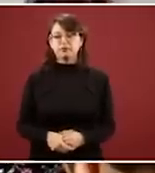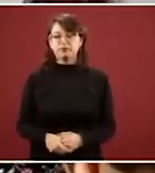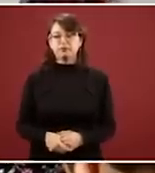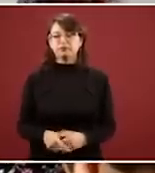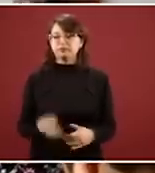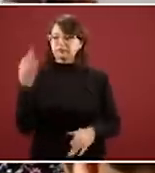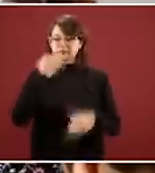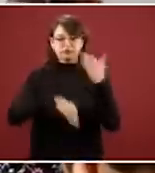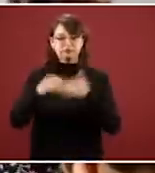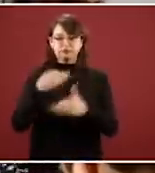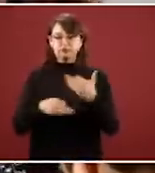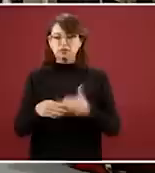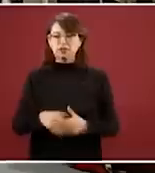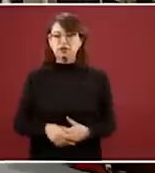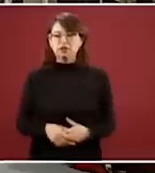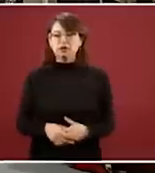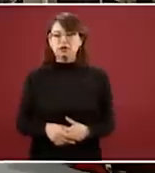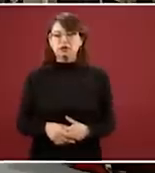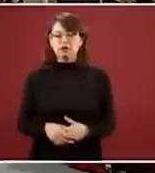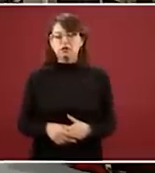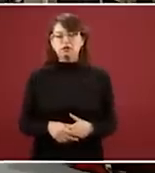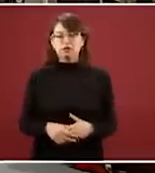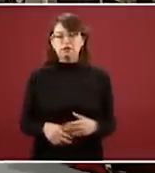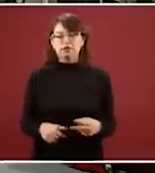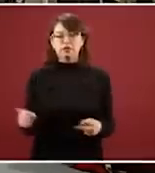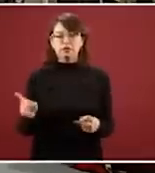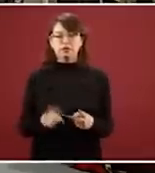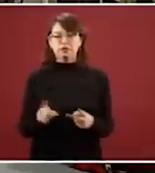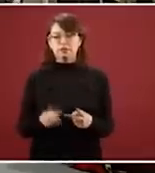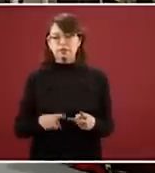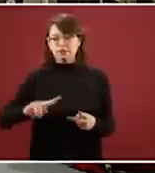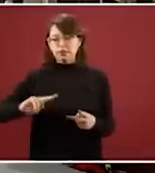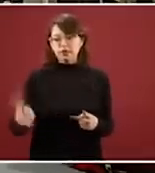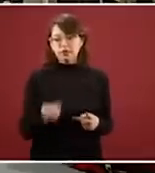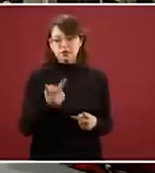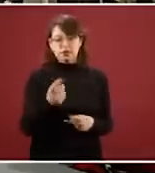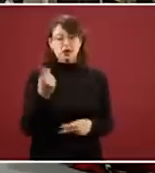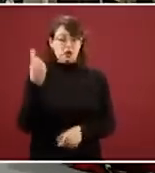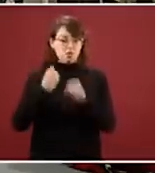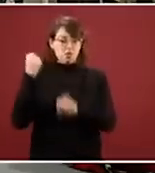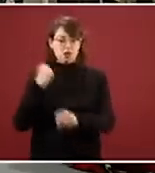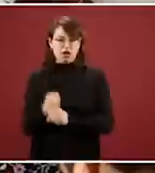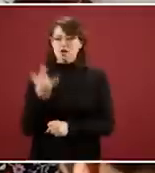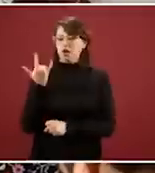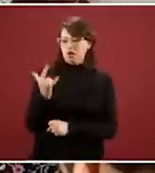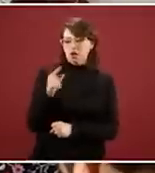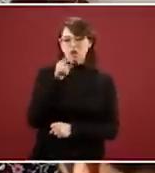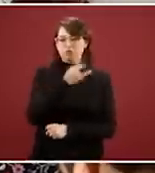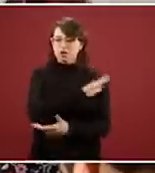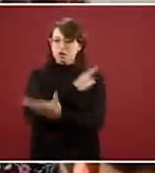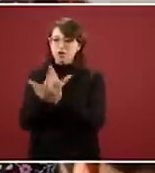a todos. Una pregunta. Usted acudió en julio del año pasado a Guadalupe